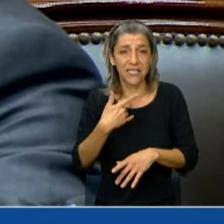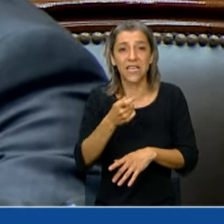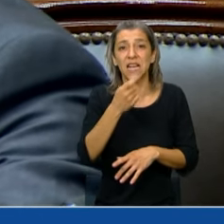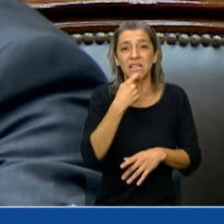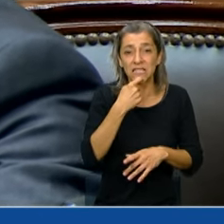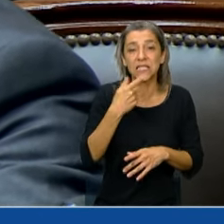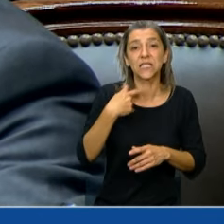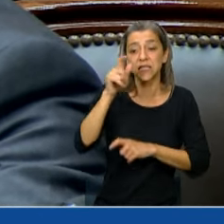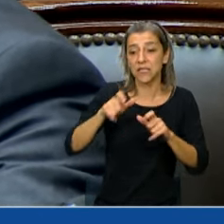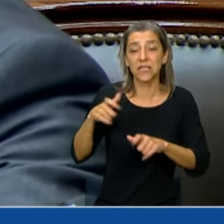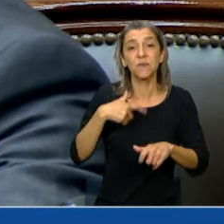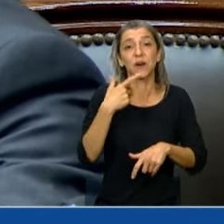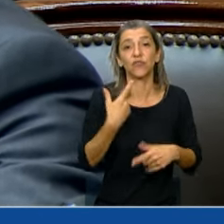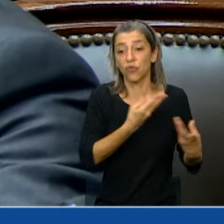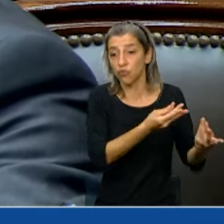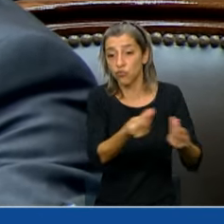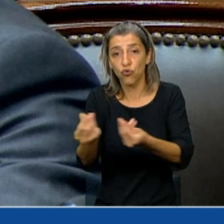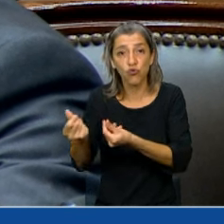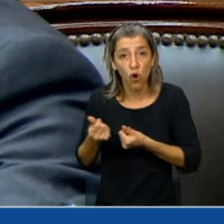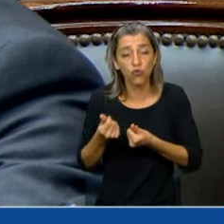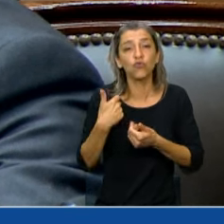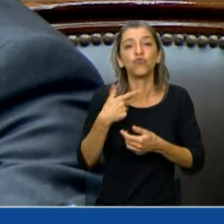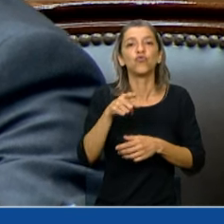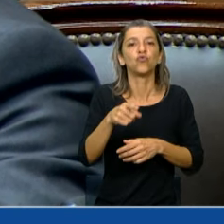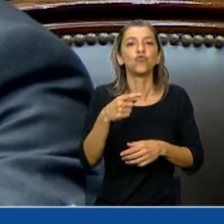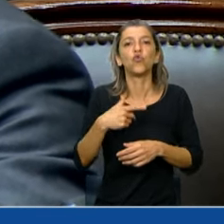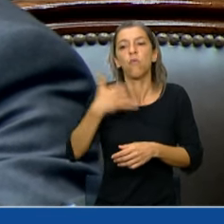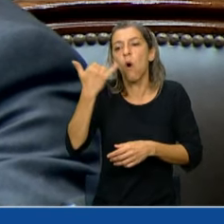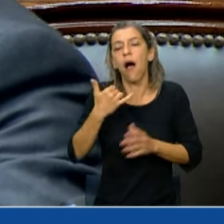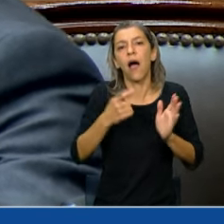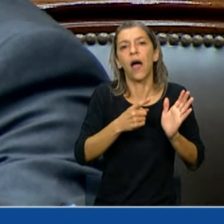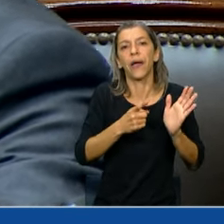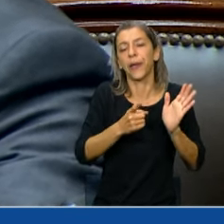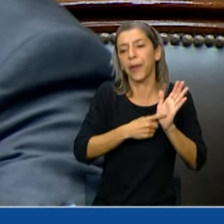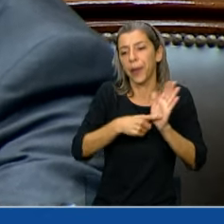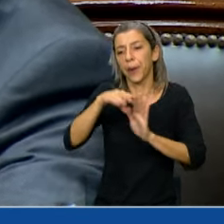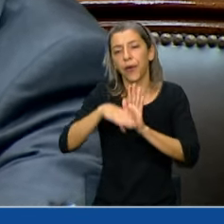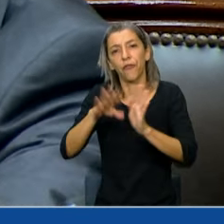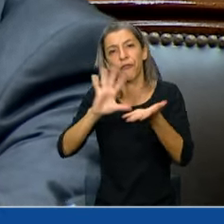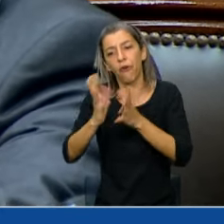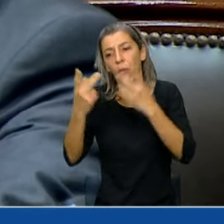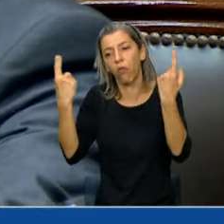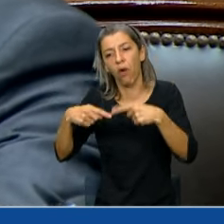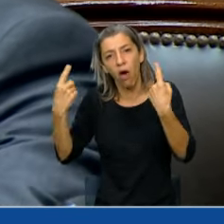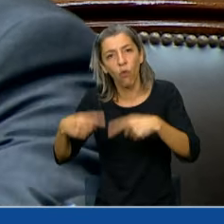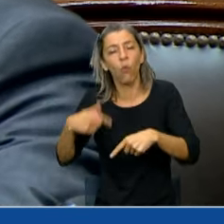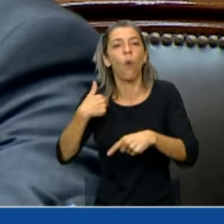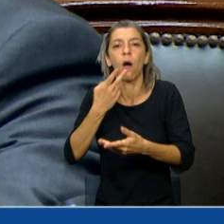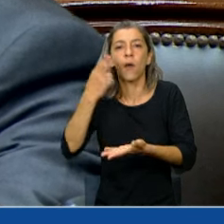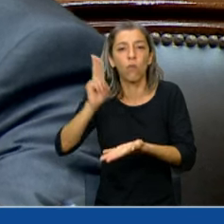consumo de los habit las leyes y reglamentos de aduana que por proteger industrias o